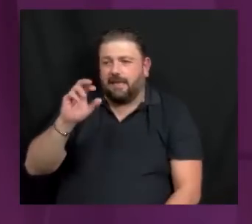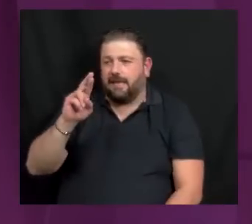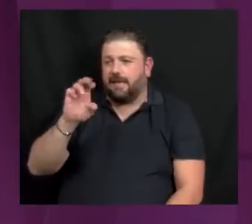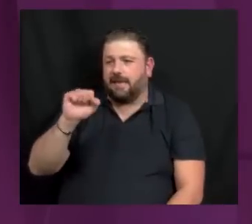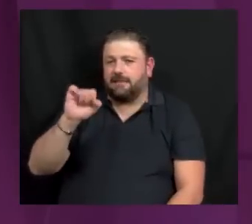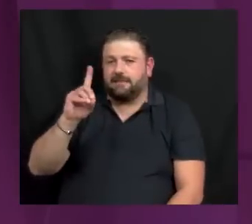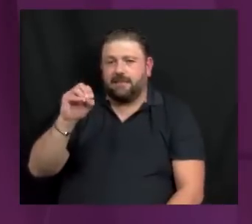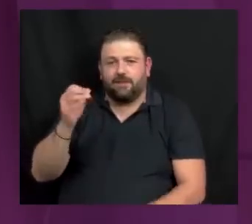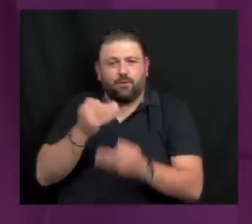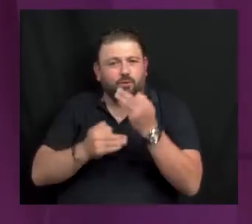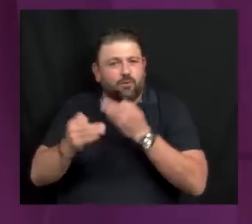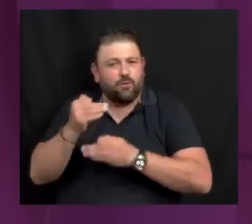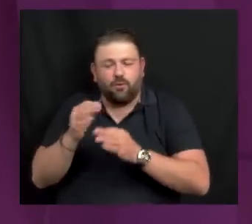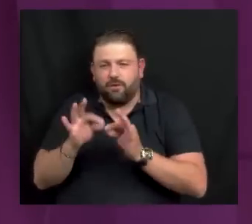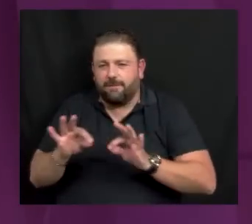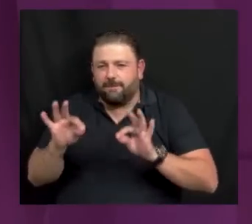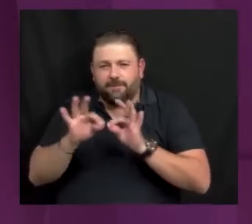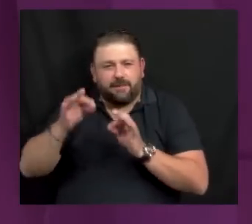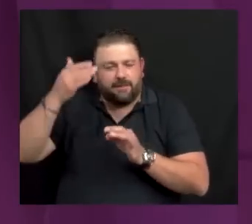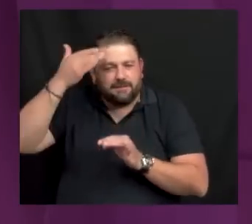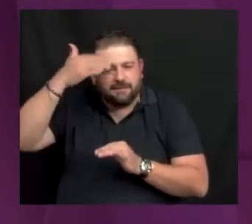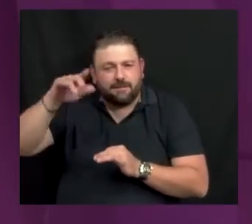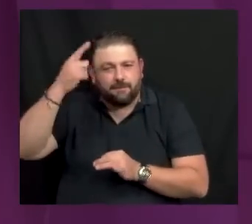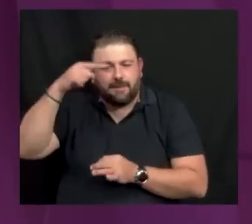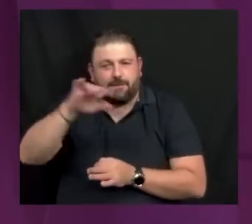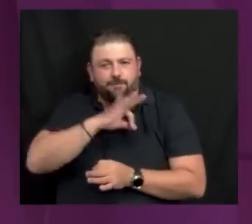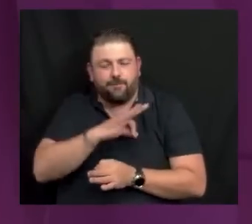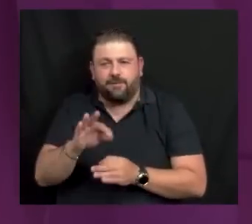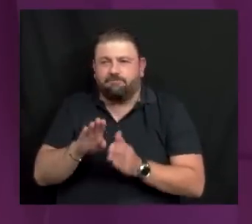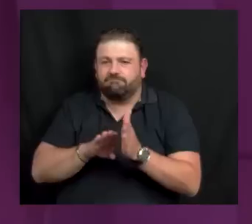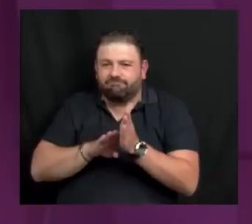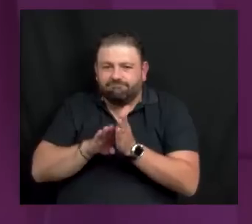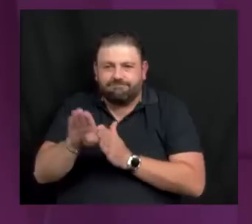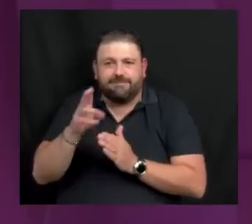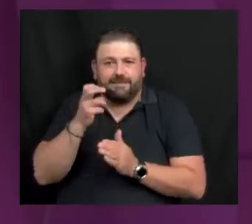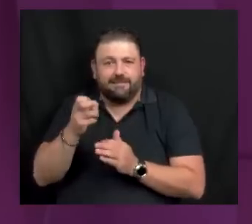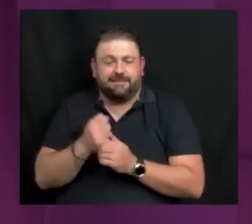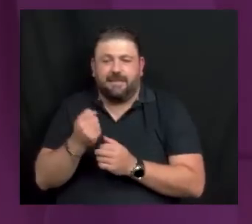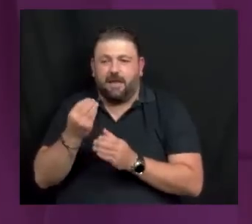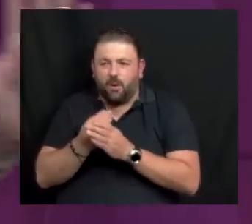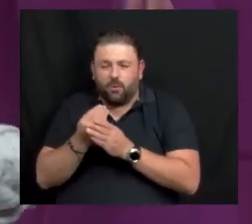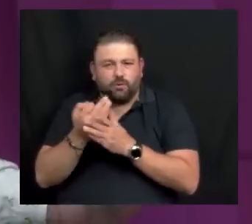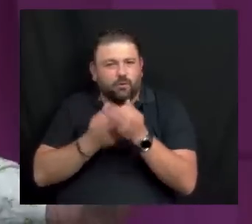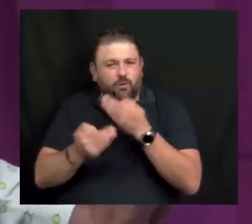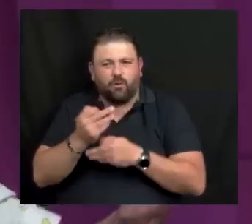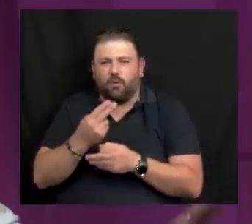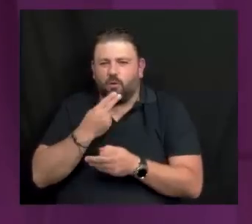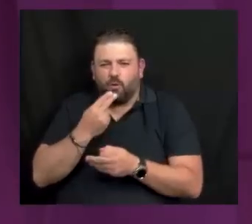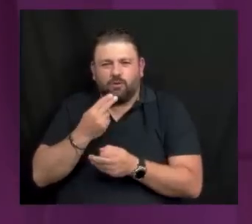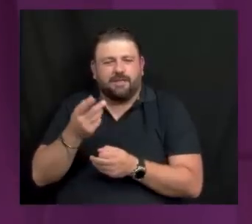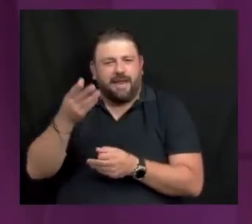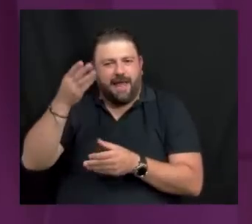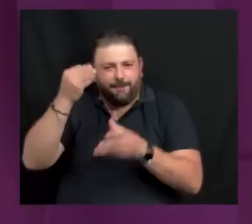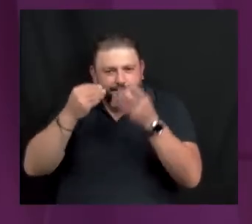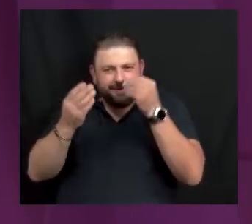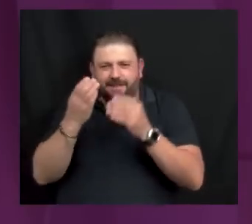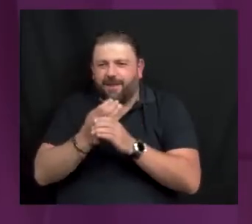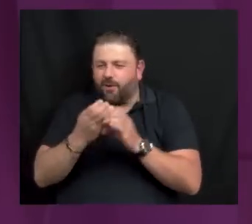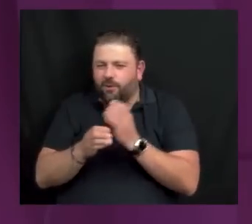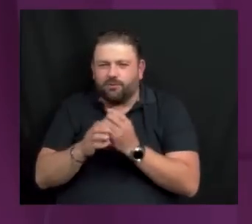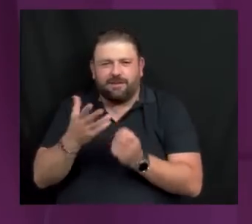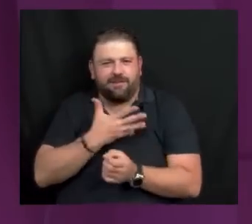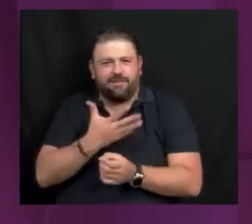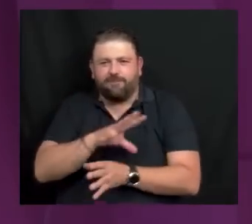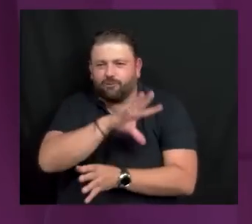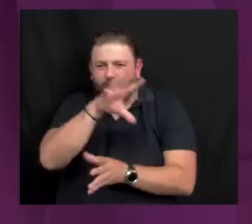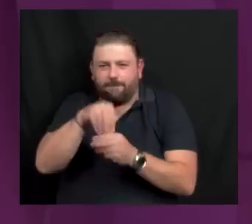van a aprender todo lo que necesitan saber para explotar al máximo esta oportunidad. Así es que usen todas y cada una de estas herramientas que